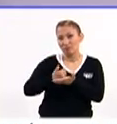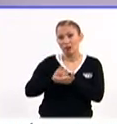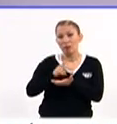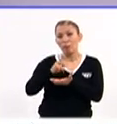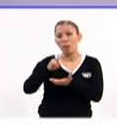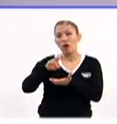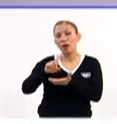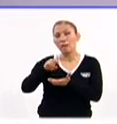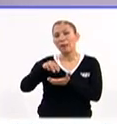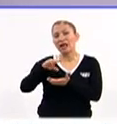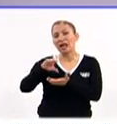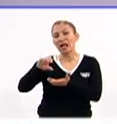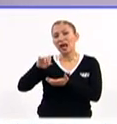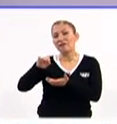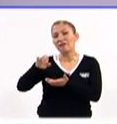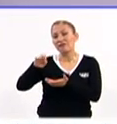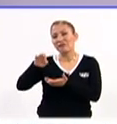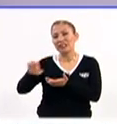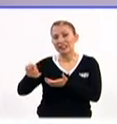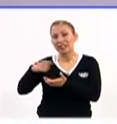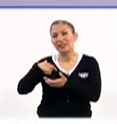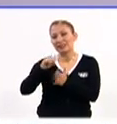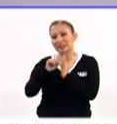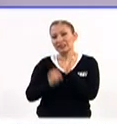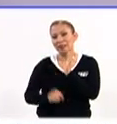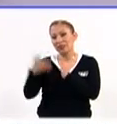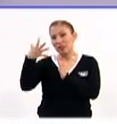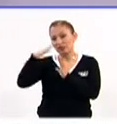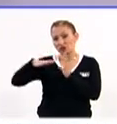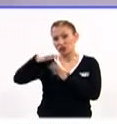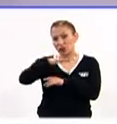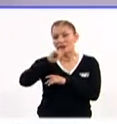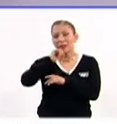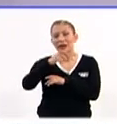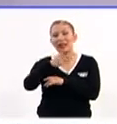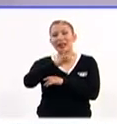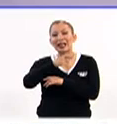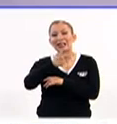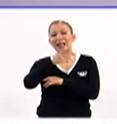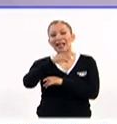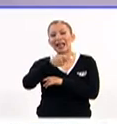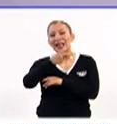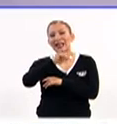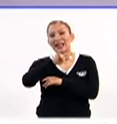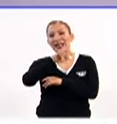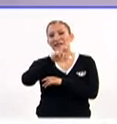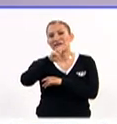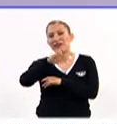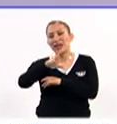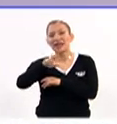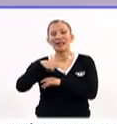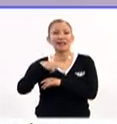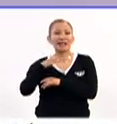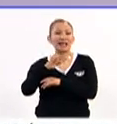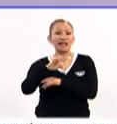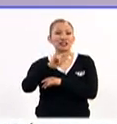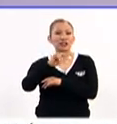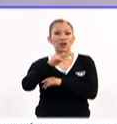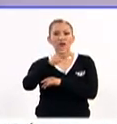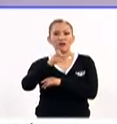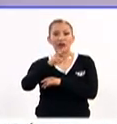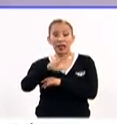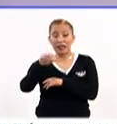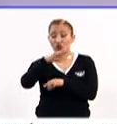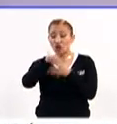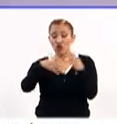Paul Mahaffey, el director de la División de Exploración del Sistema Solar, así como Jennifer Stern y Christopher McKay, todos de